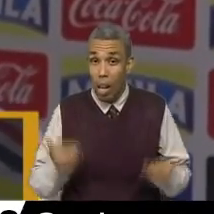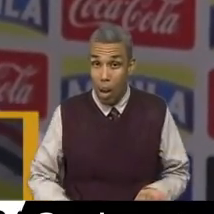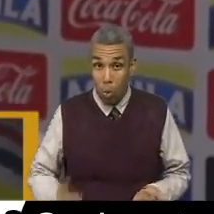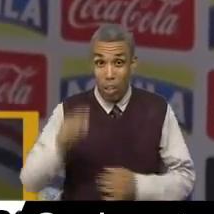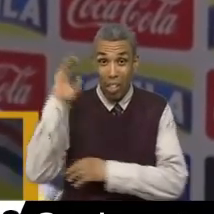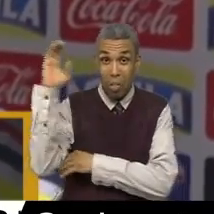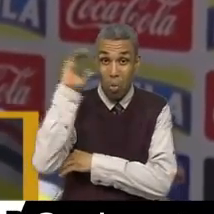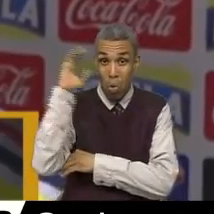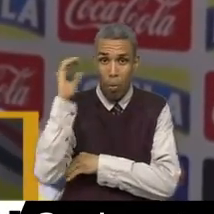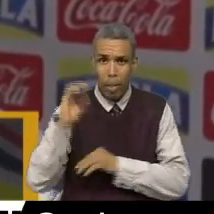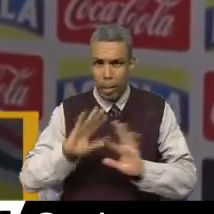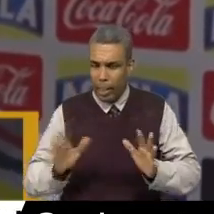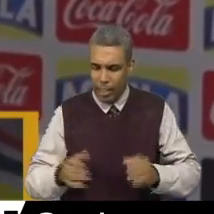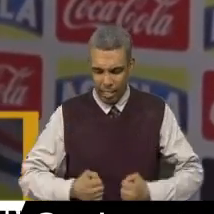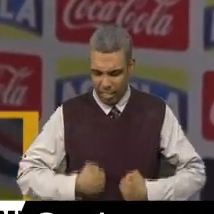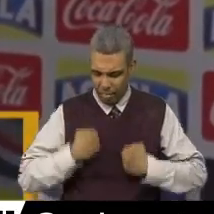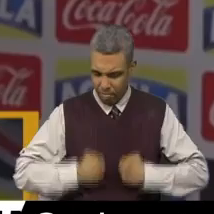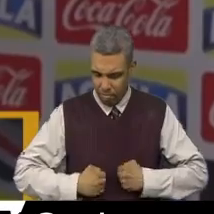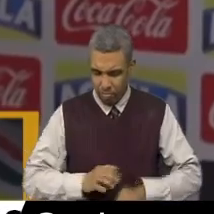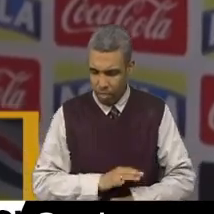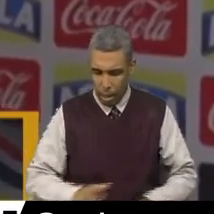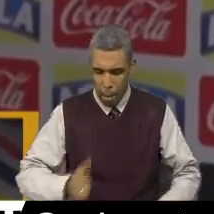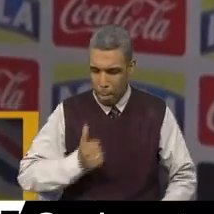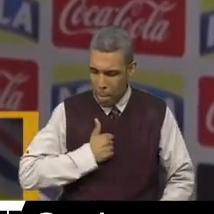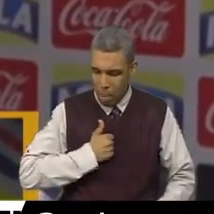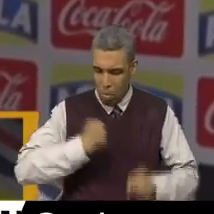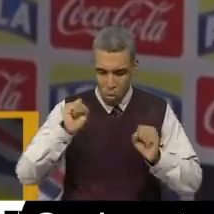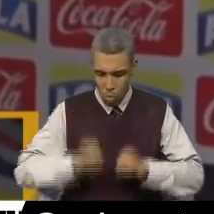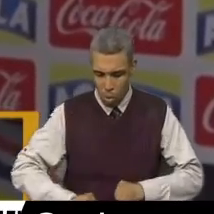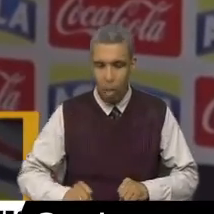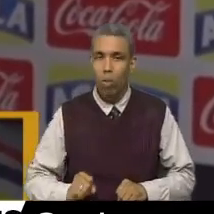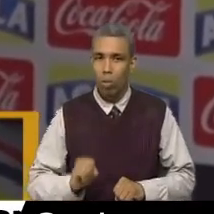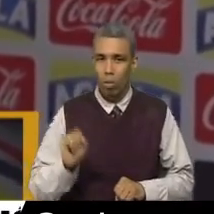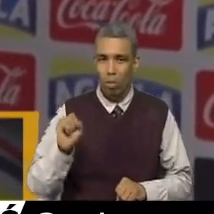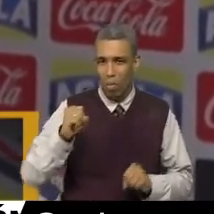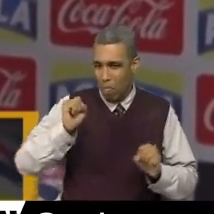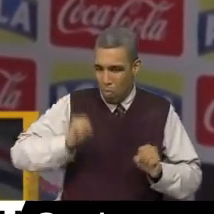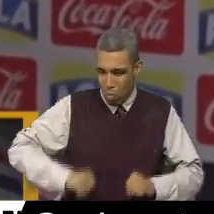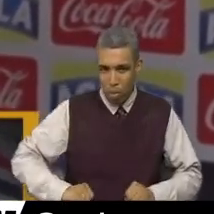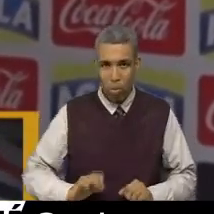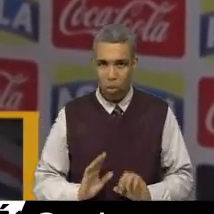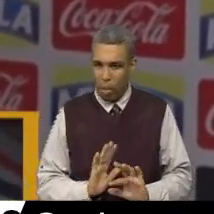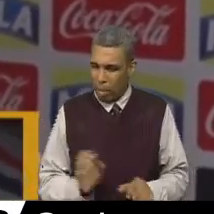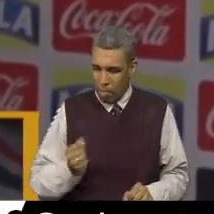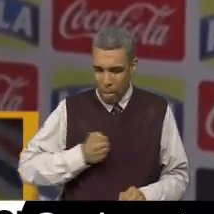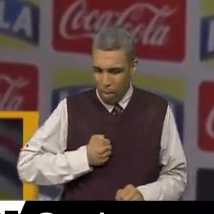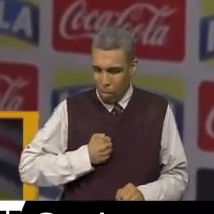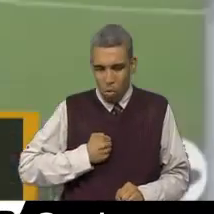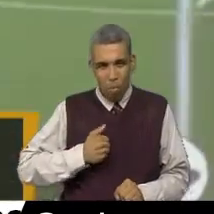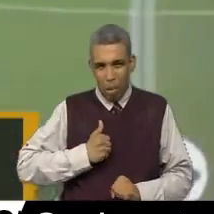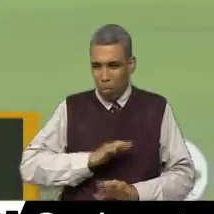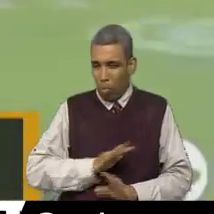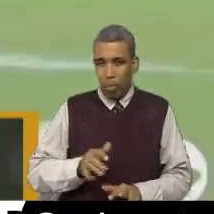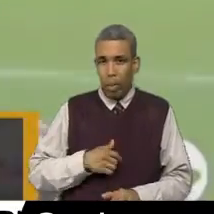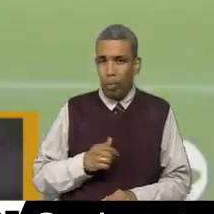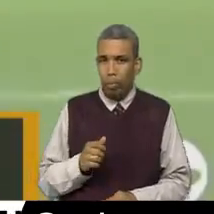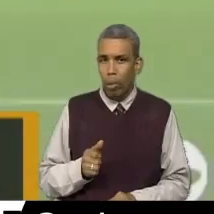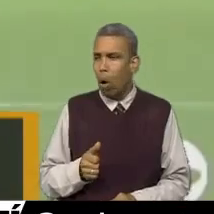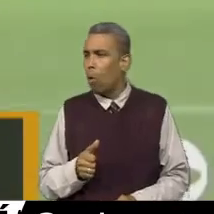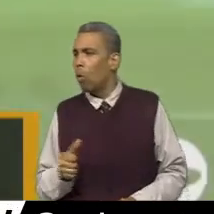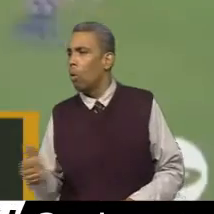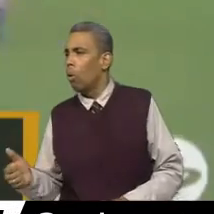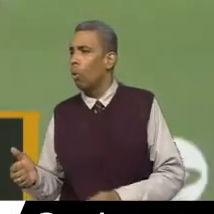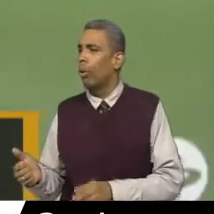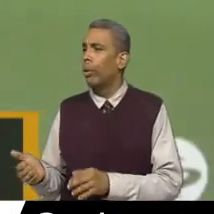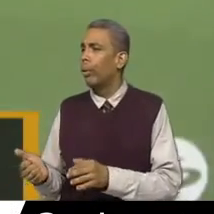lo importante es que dependemos de nosotros, que estamos vivos y que tenemos la posibilidad en nuestras manos. Así que en